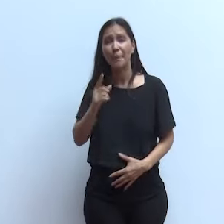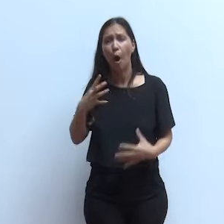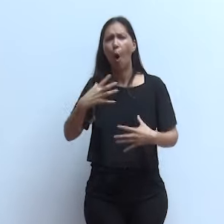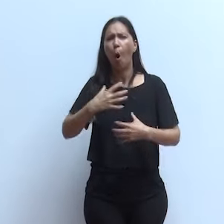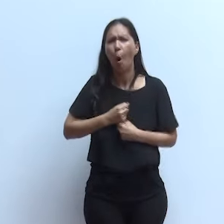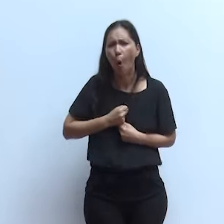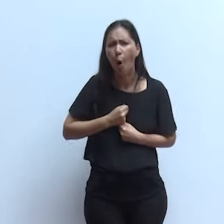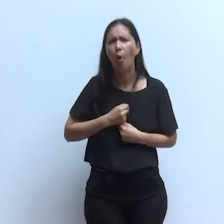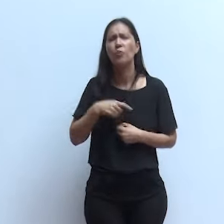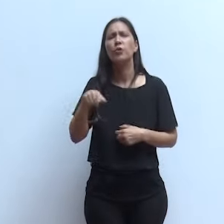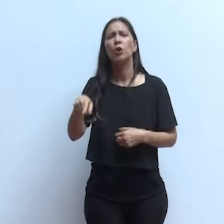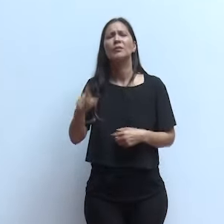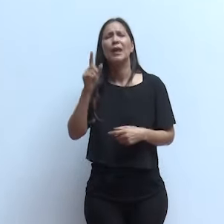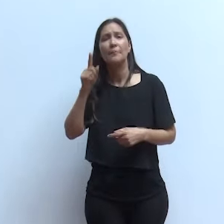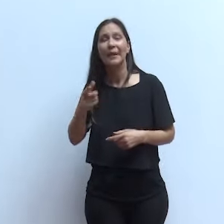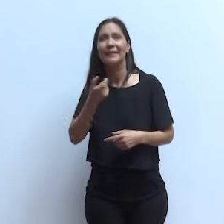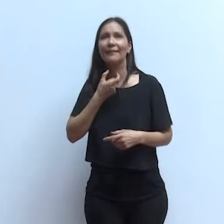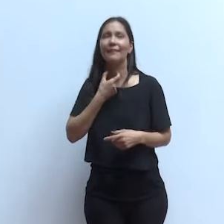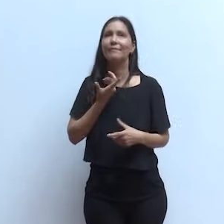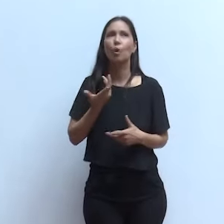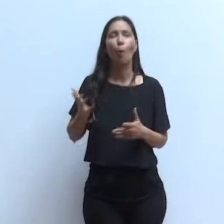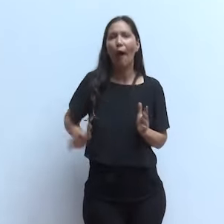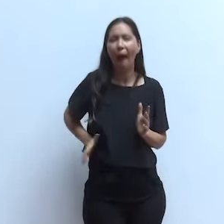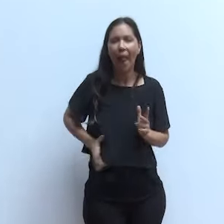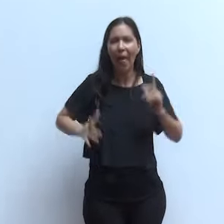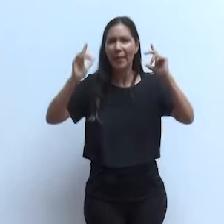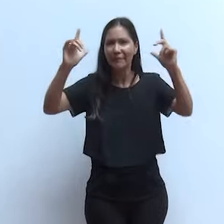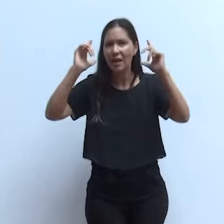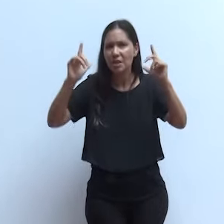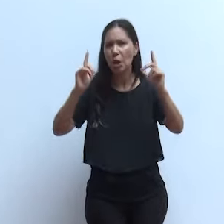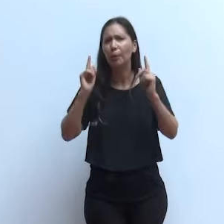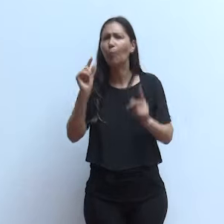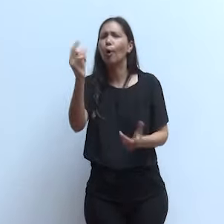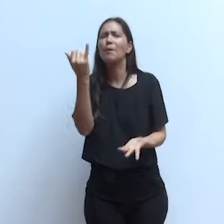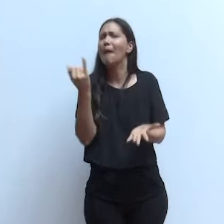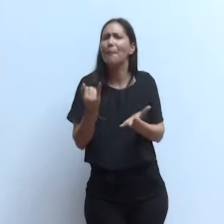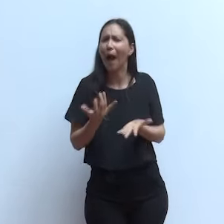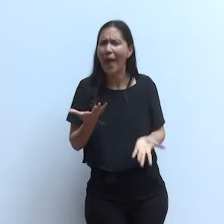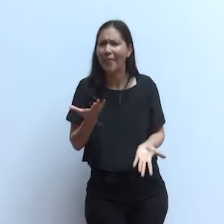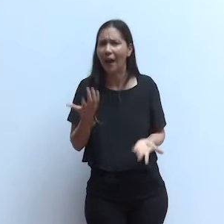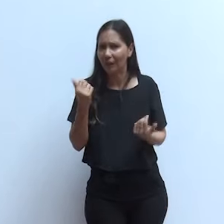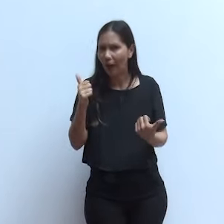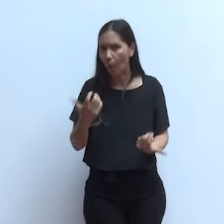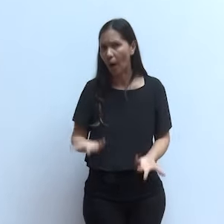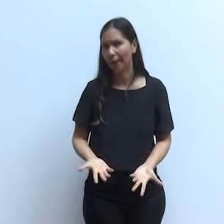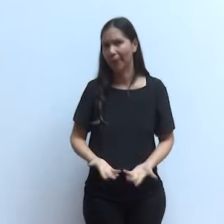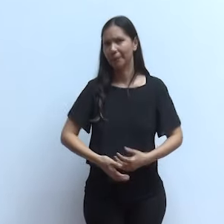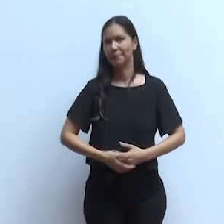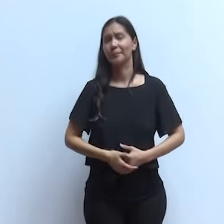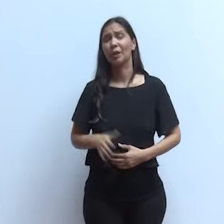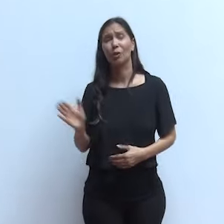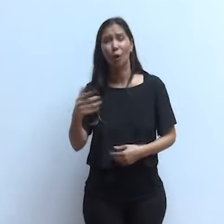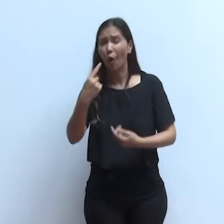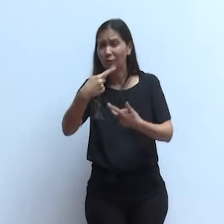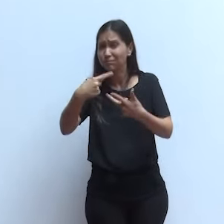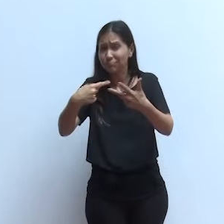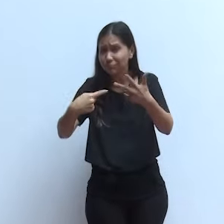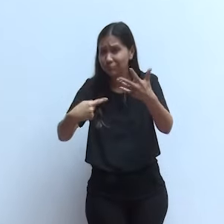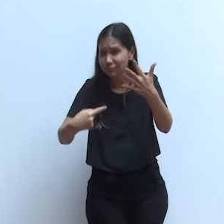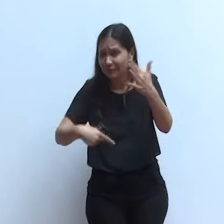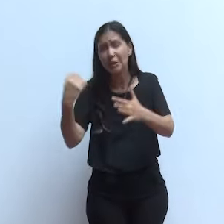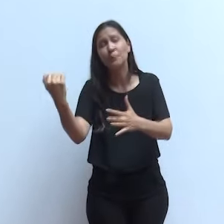divertirse estar en la pavada no me parece que eh todos estos aspectos también habría que tenerlos en el